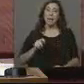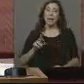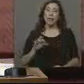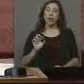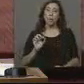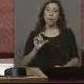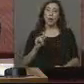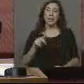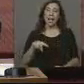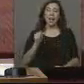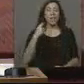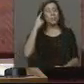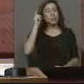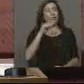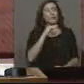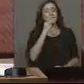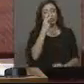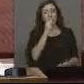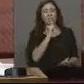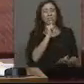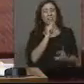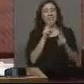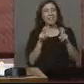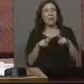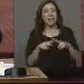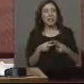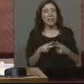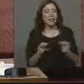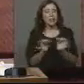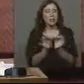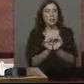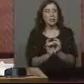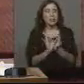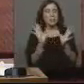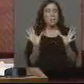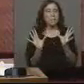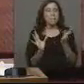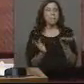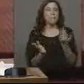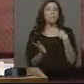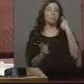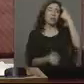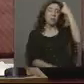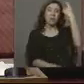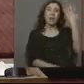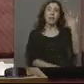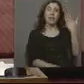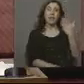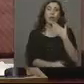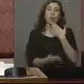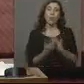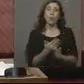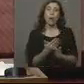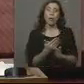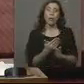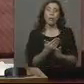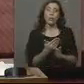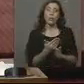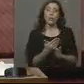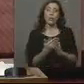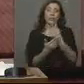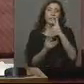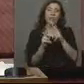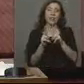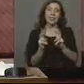parece suficientes hecho de menos criterios técnicos más definidos porque me imagino que una vez que se medió con la Con la vara de la